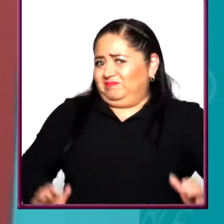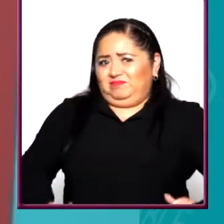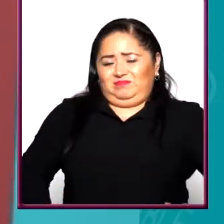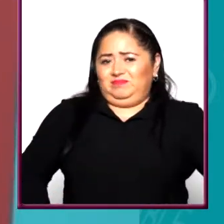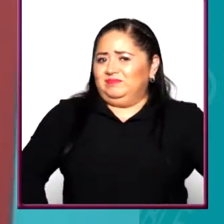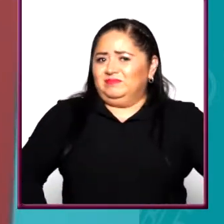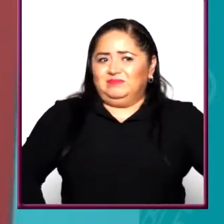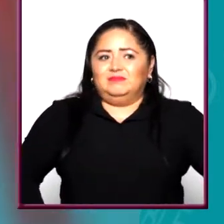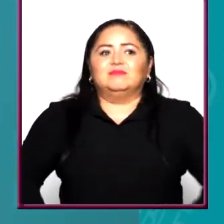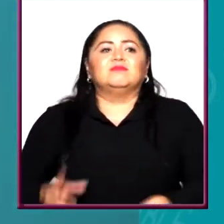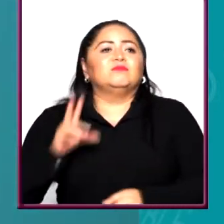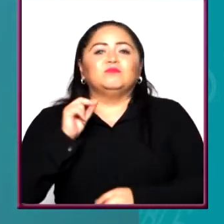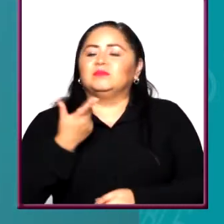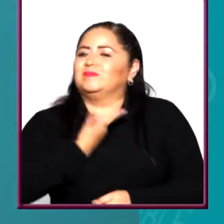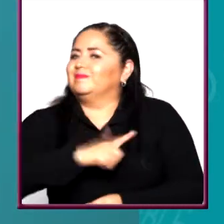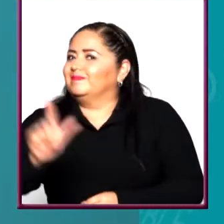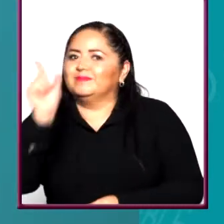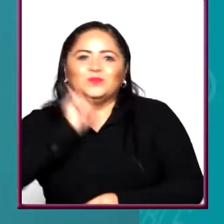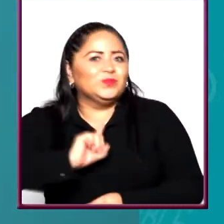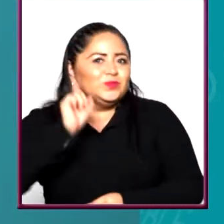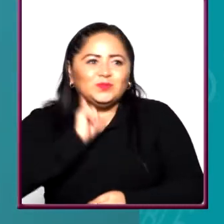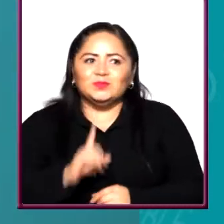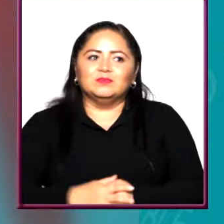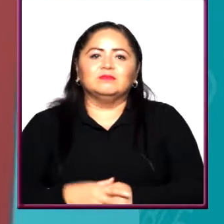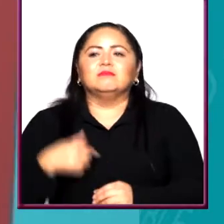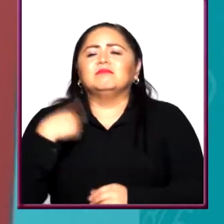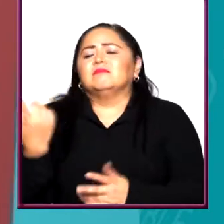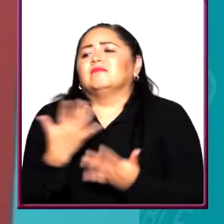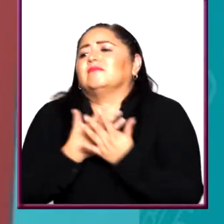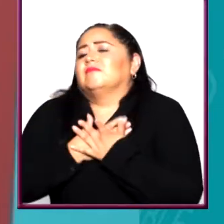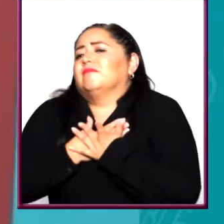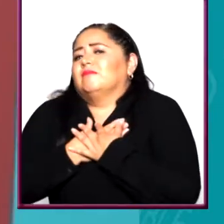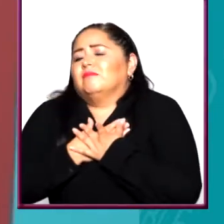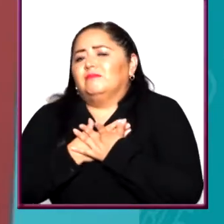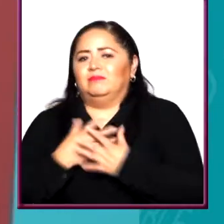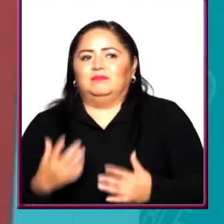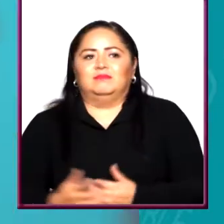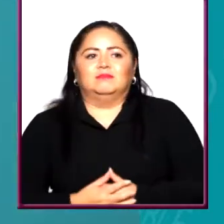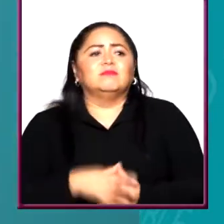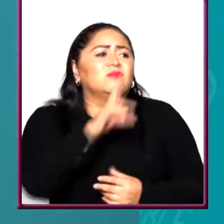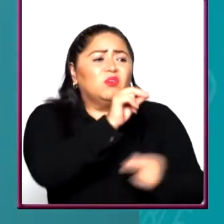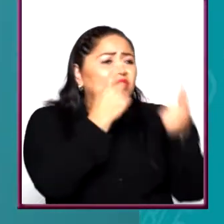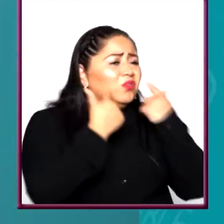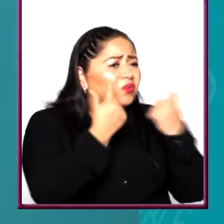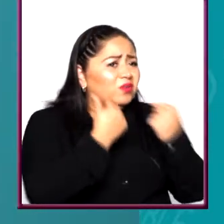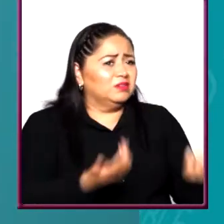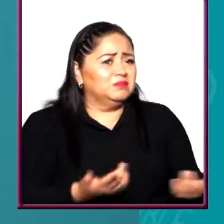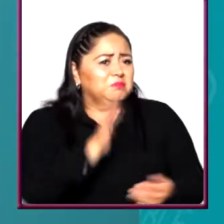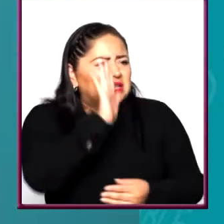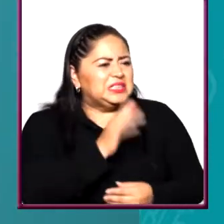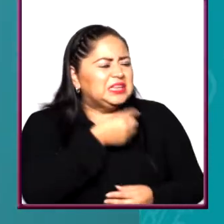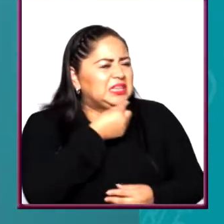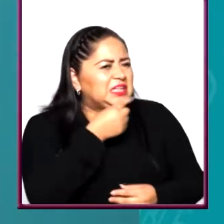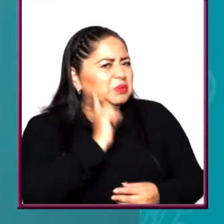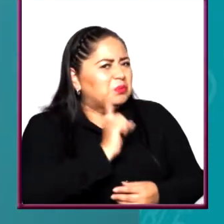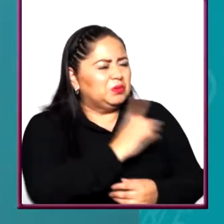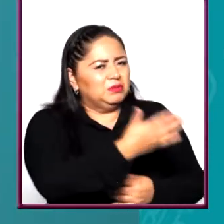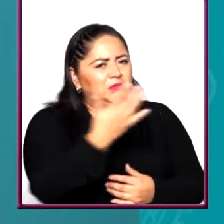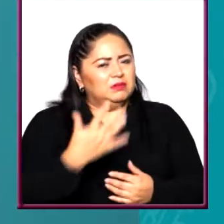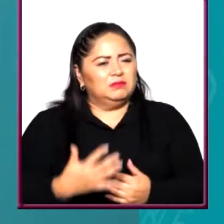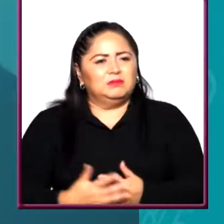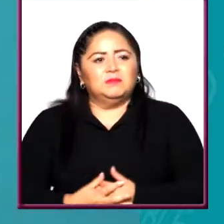cuerpo. No me gustan las mujeres. Te amo. No llores. Pareces niña.